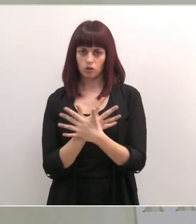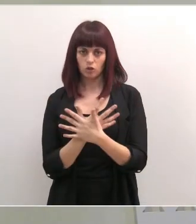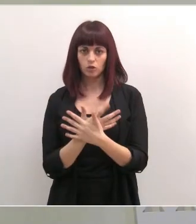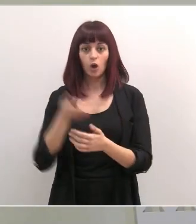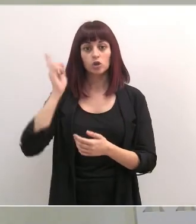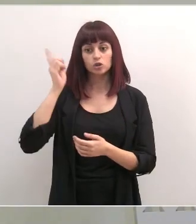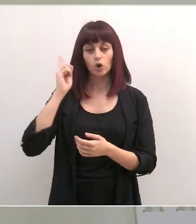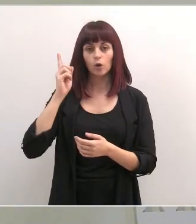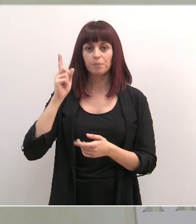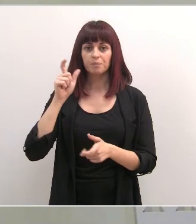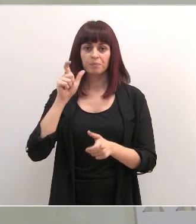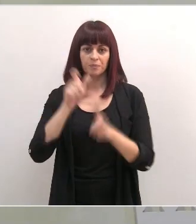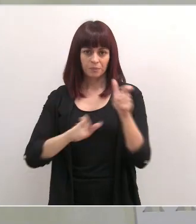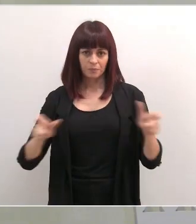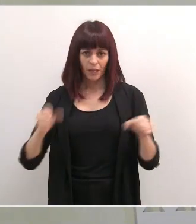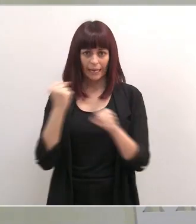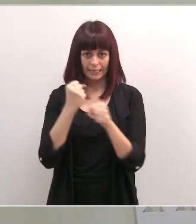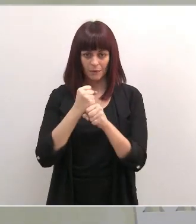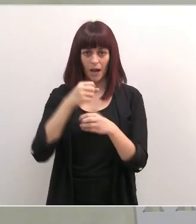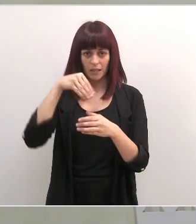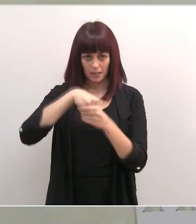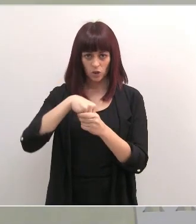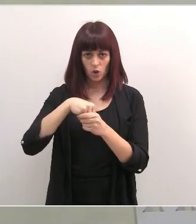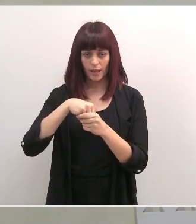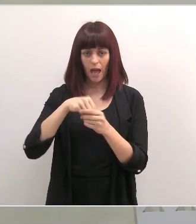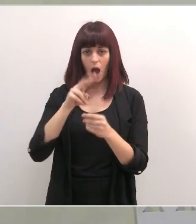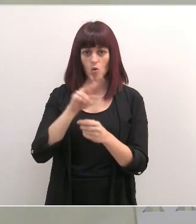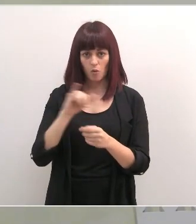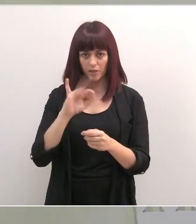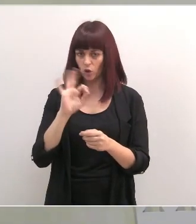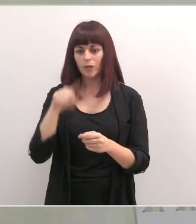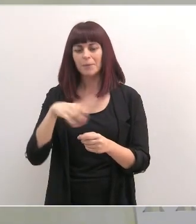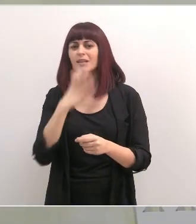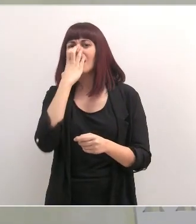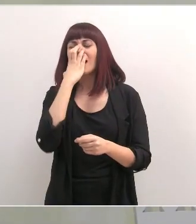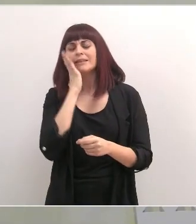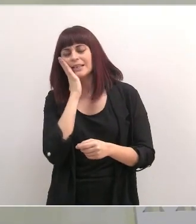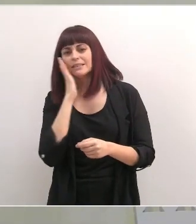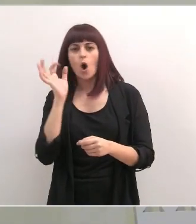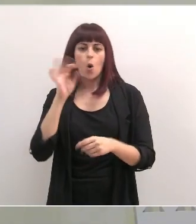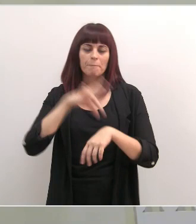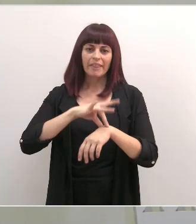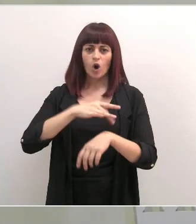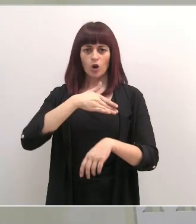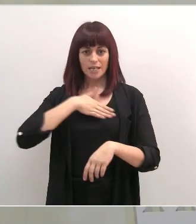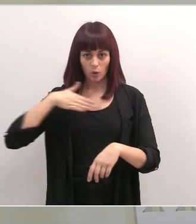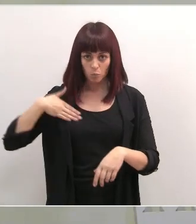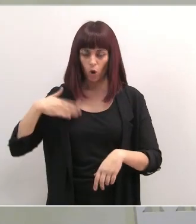con intensivistas, sino que están apoyando anestesistas, médicos de medicina interna, neumólogos, para